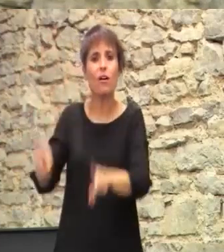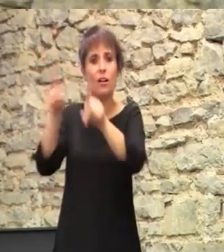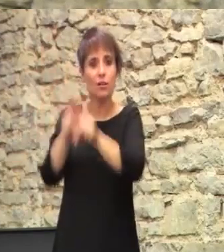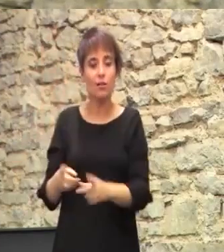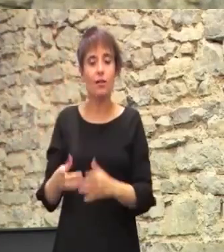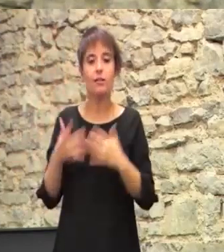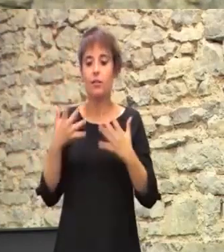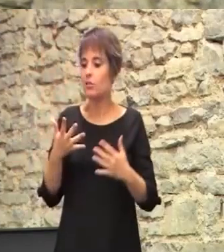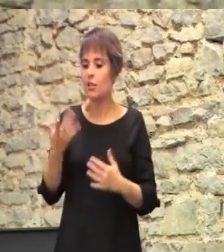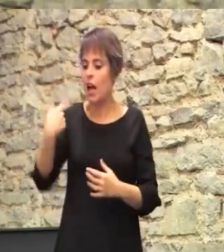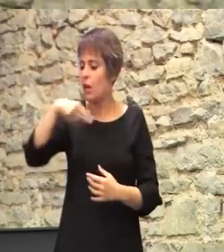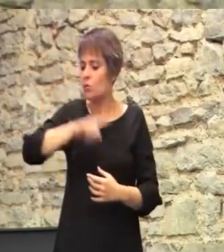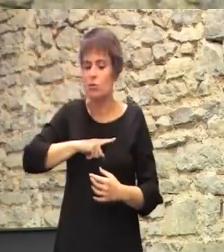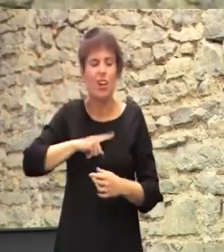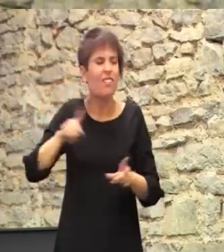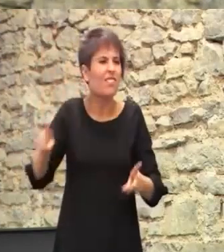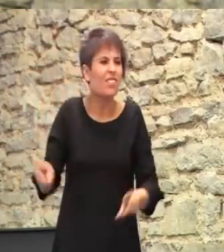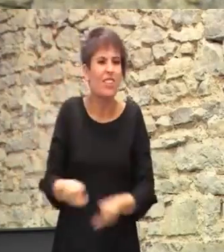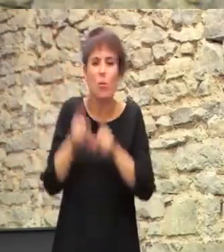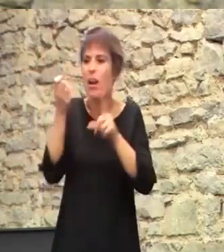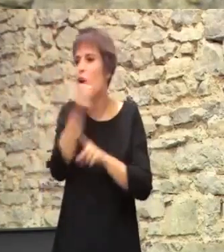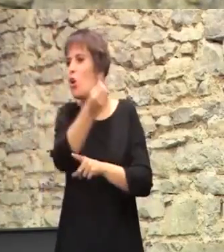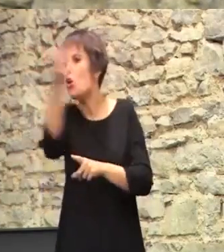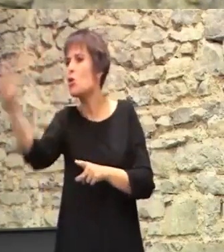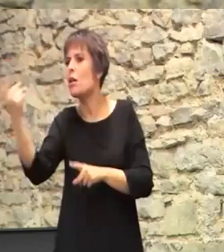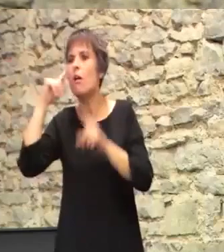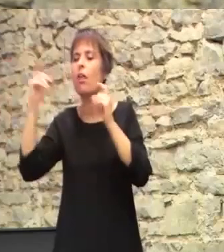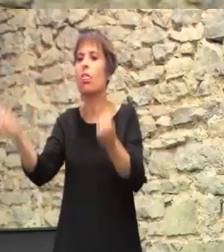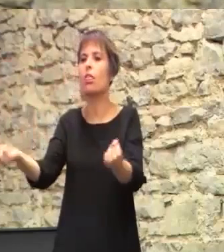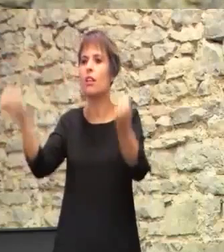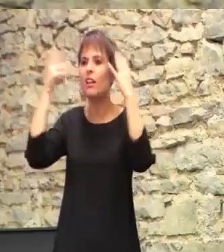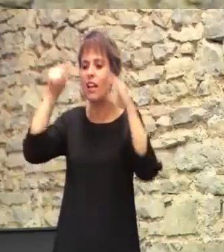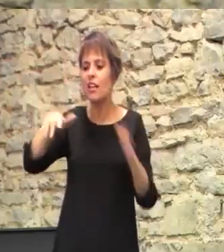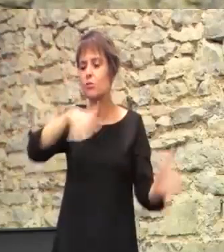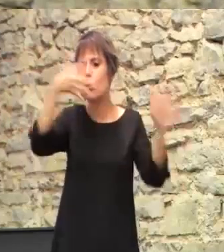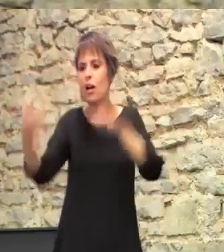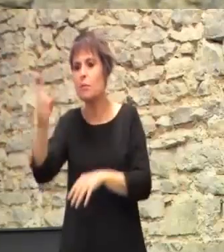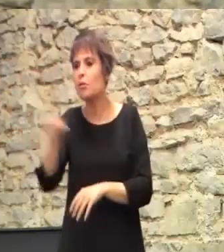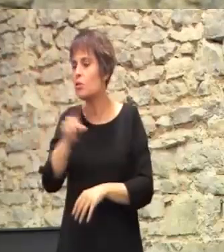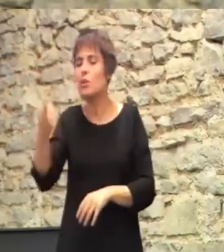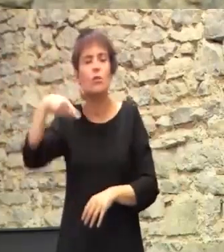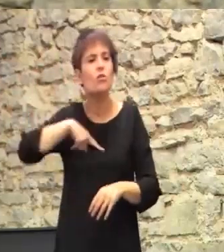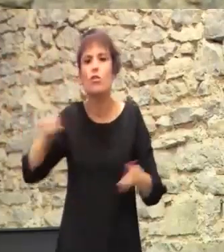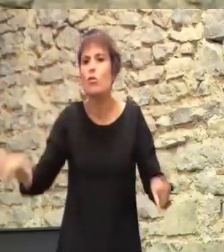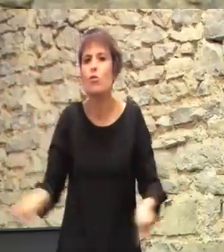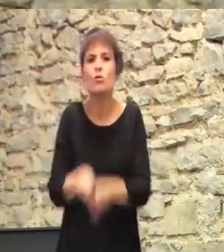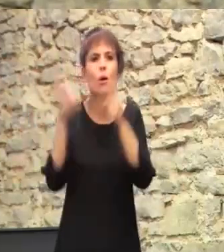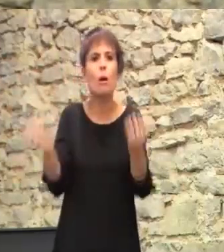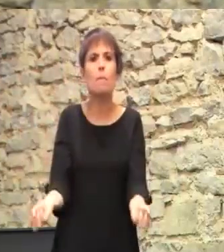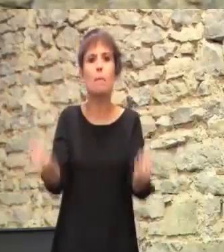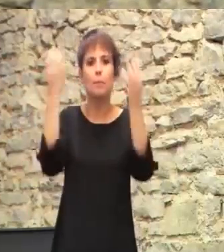nosotras nos daba igual que el resto no se entera que esto esto está cambiando o que nosotros nos daba igual